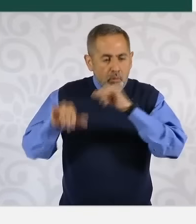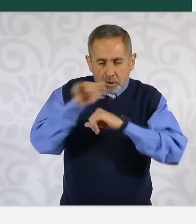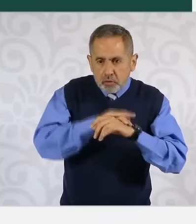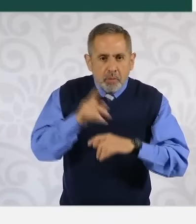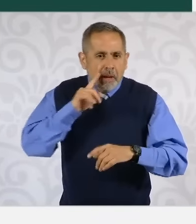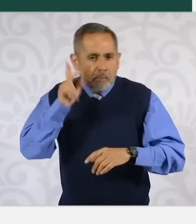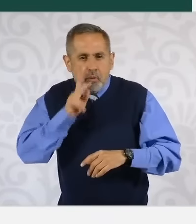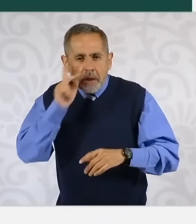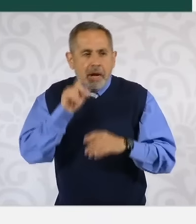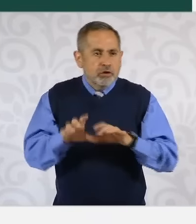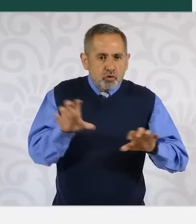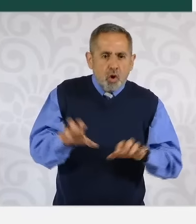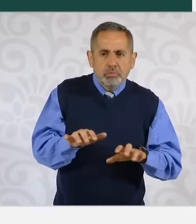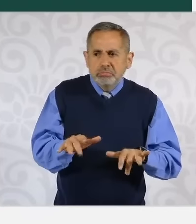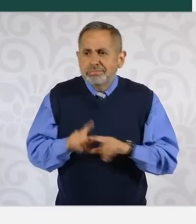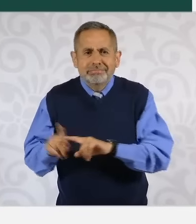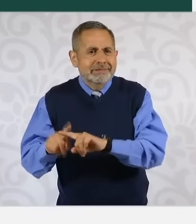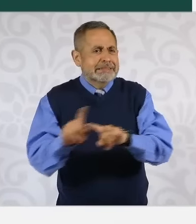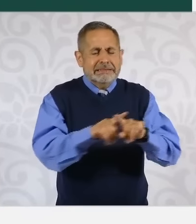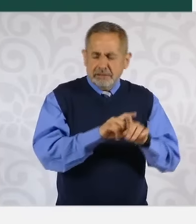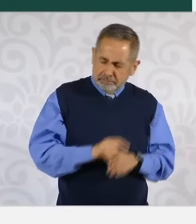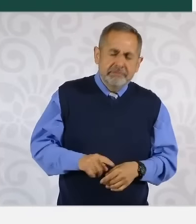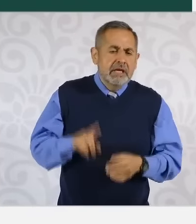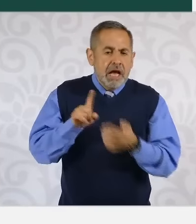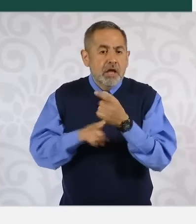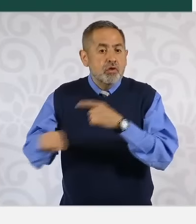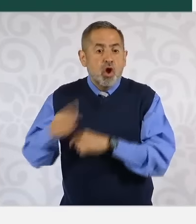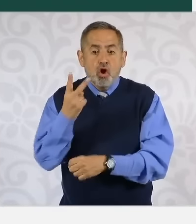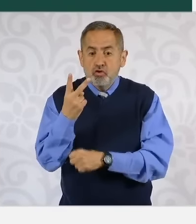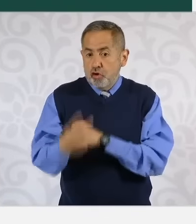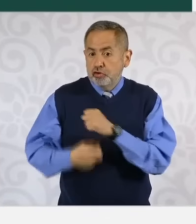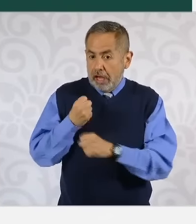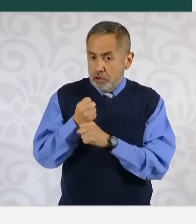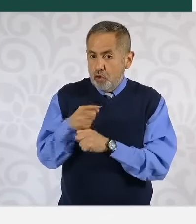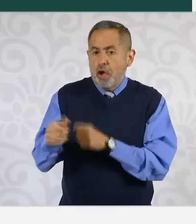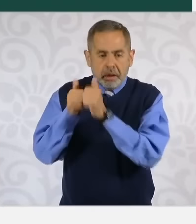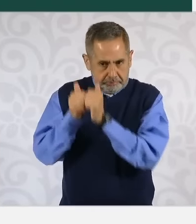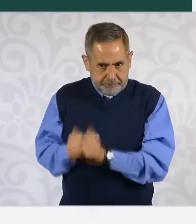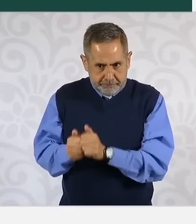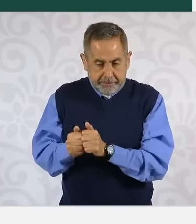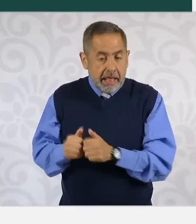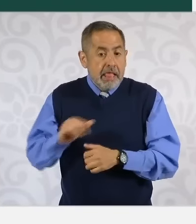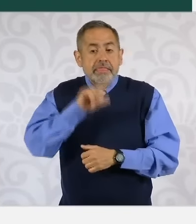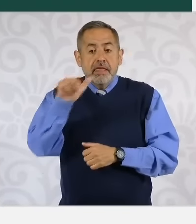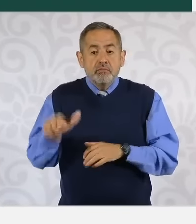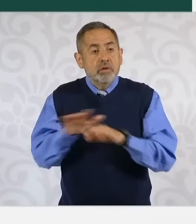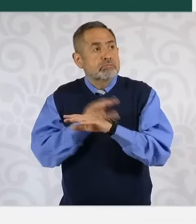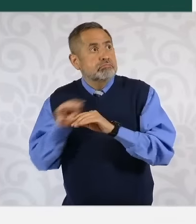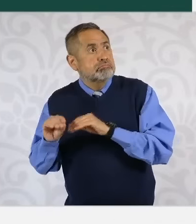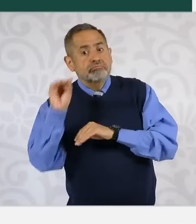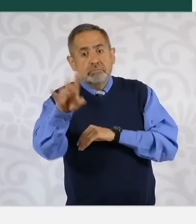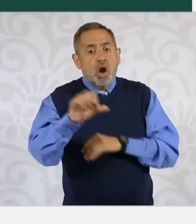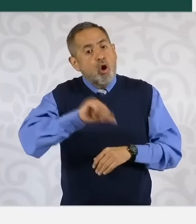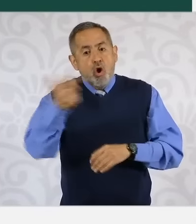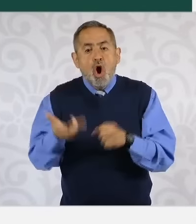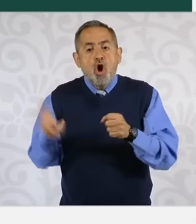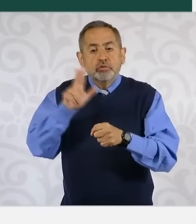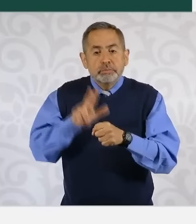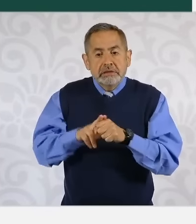cómputo, aulas, etcétera. Los estudiantes están 2 años en la escuela y después se van a los hospitales. Ya